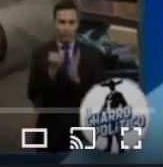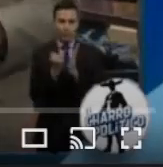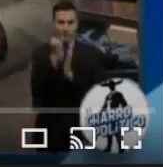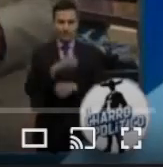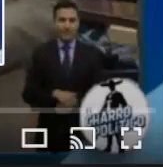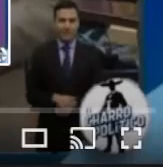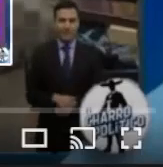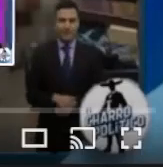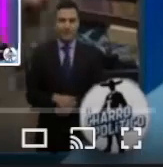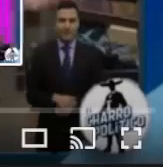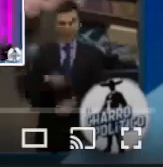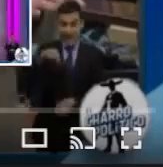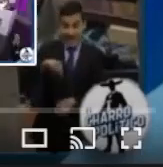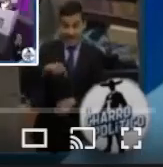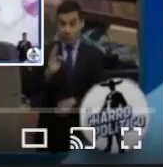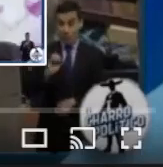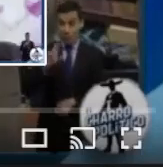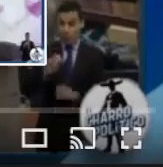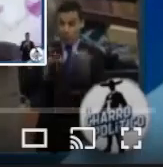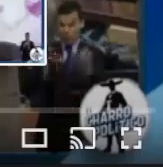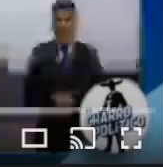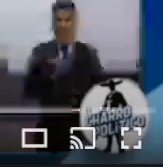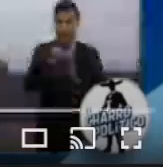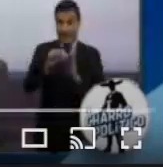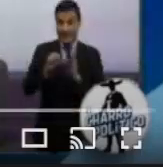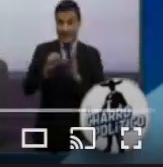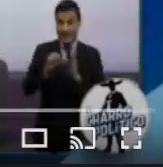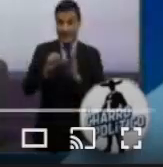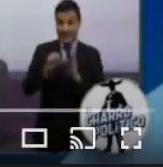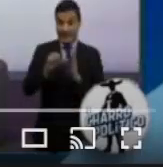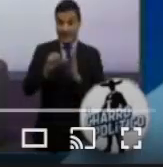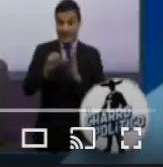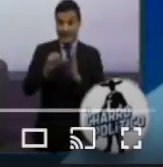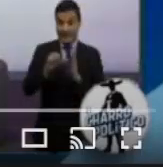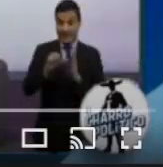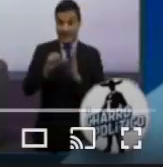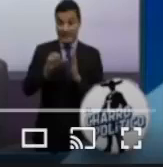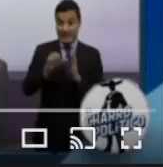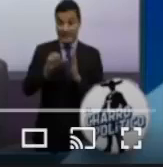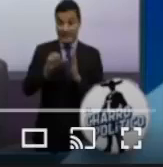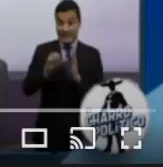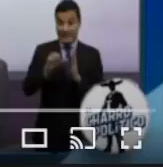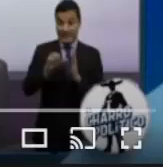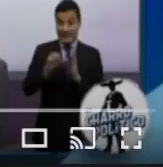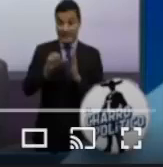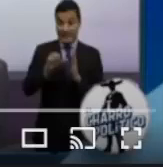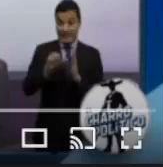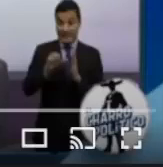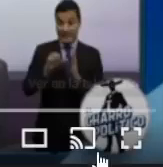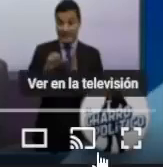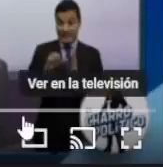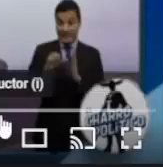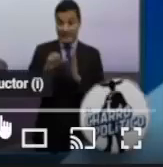de equidad. Con la realización de este primero de tres foros... Nueve que existen. Entonces, bueno, pues ahí está. Vamos a ver